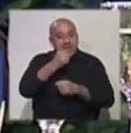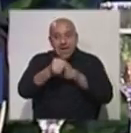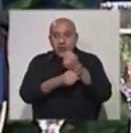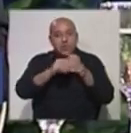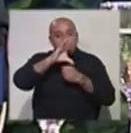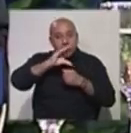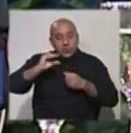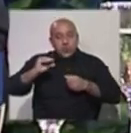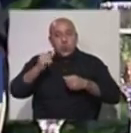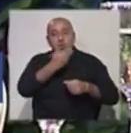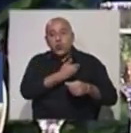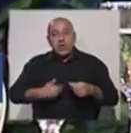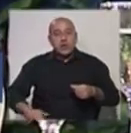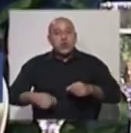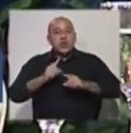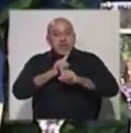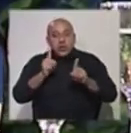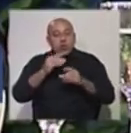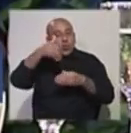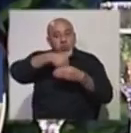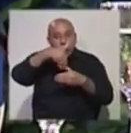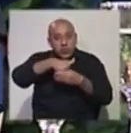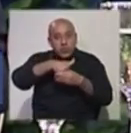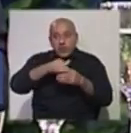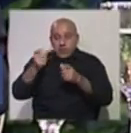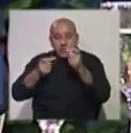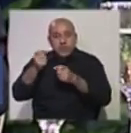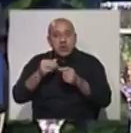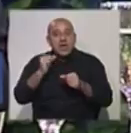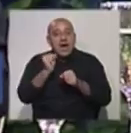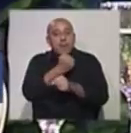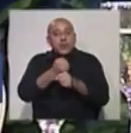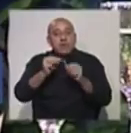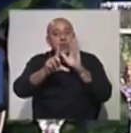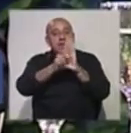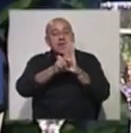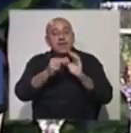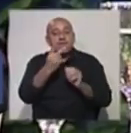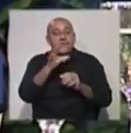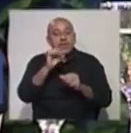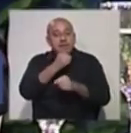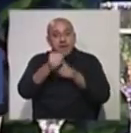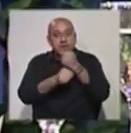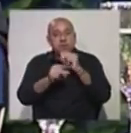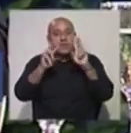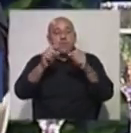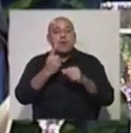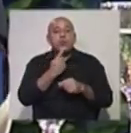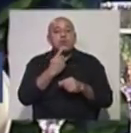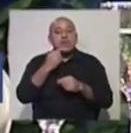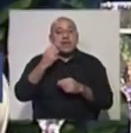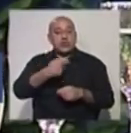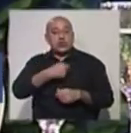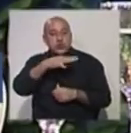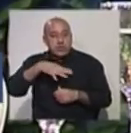votado, aprueba una ley, impulsa y aprueba una ley por 20 años que limita el gasto público en políticas sociales. Ese es el modelo